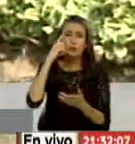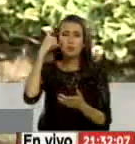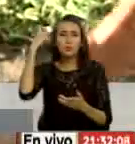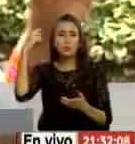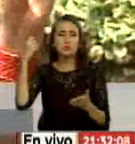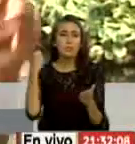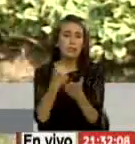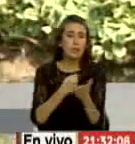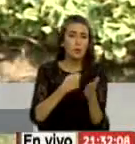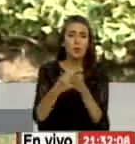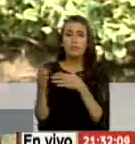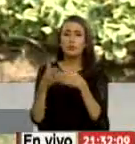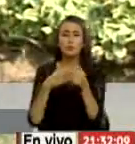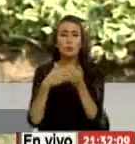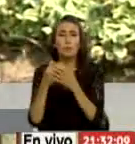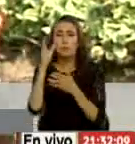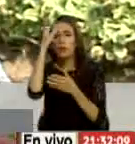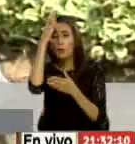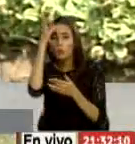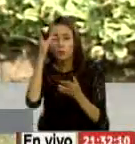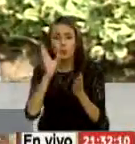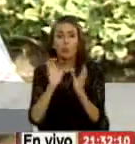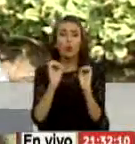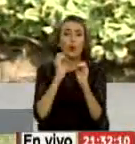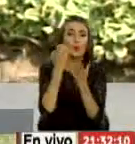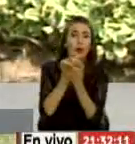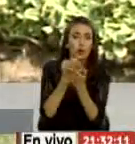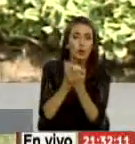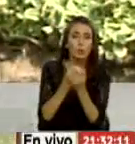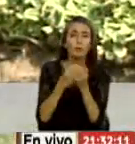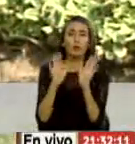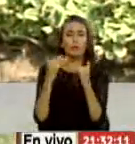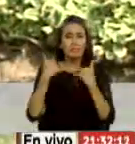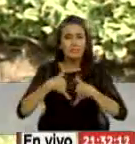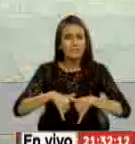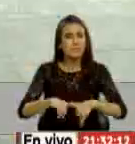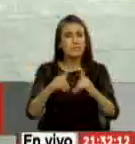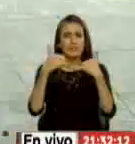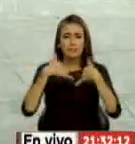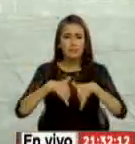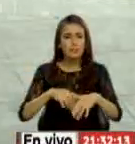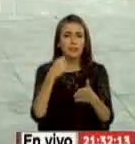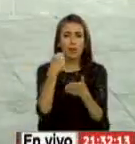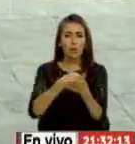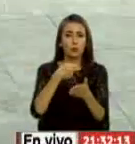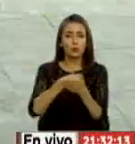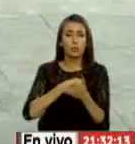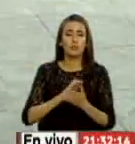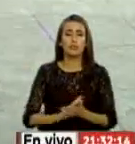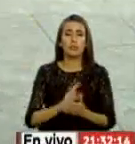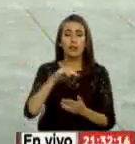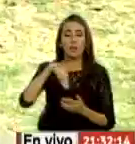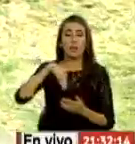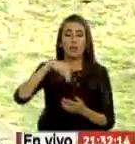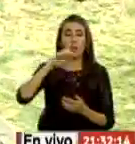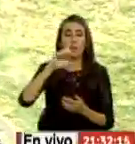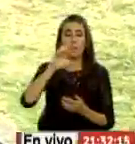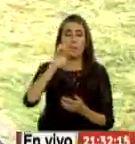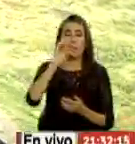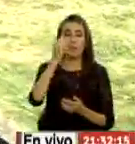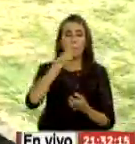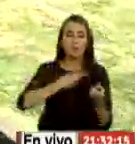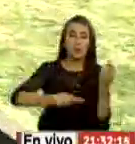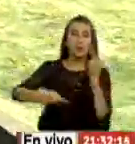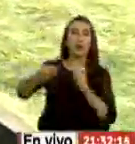sus condiciones, ya sea cultural, económico, que no se detengan. Belisa Coro regresará a España